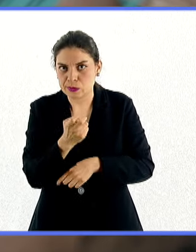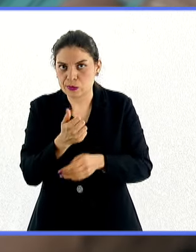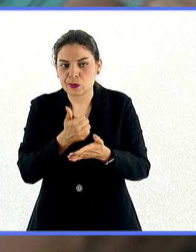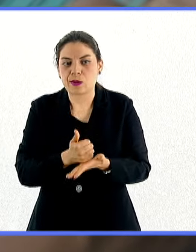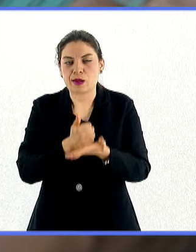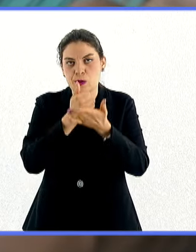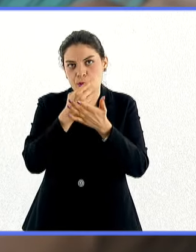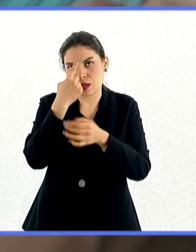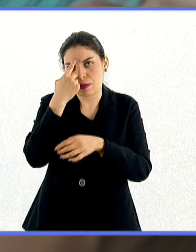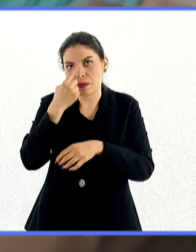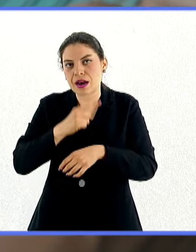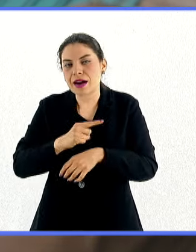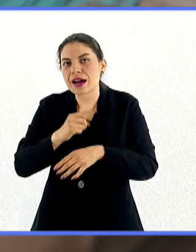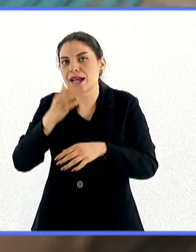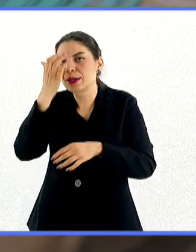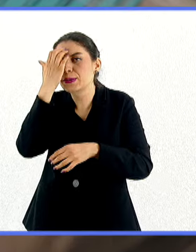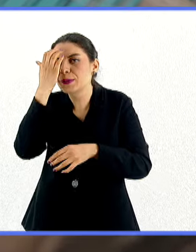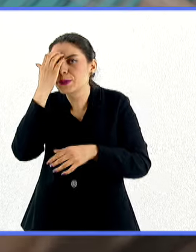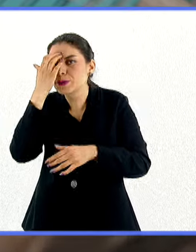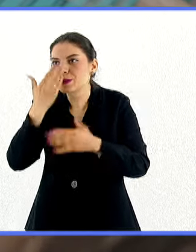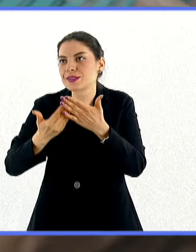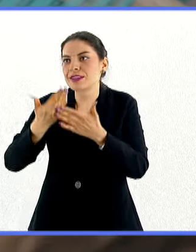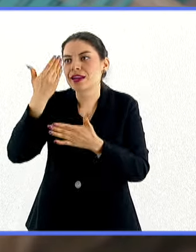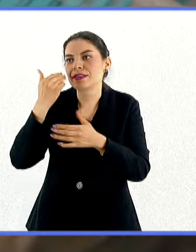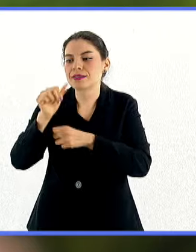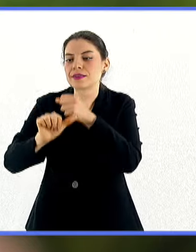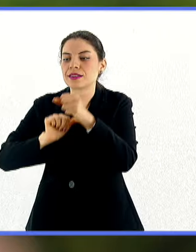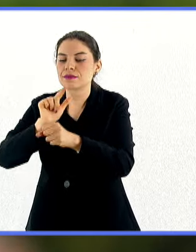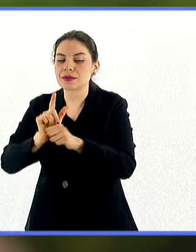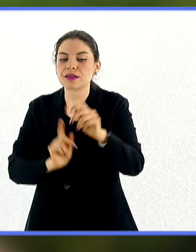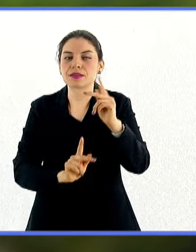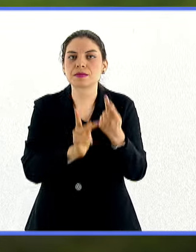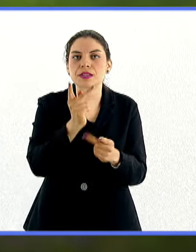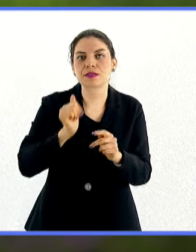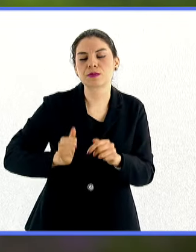que se daban en algunas especies animales y vegetales endémicas de México.